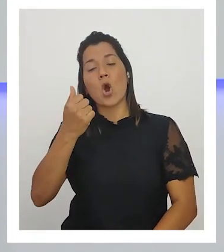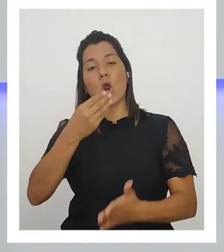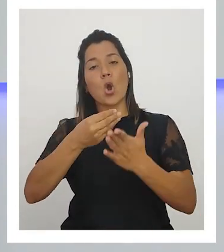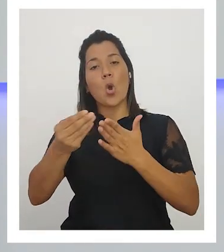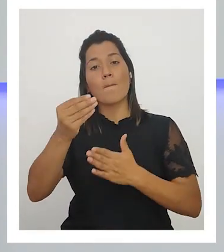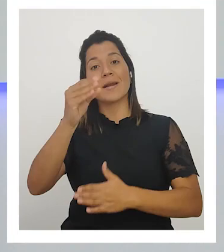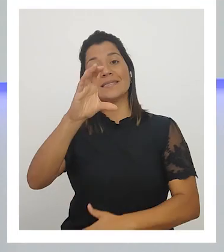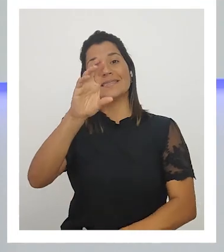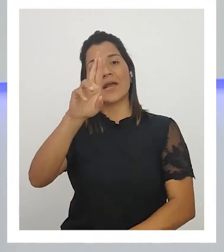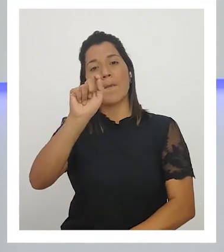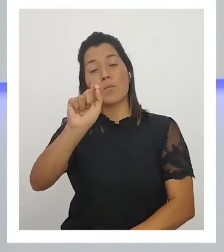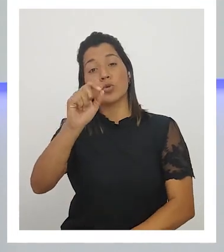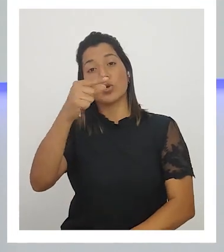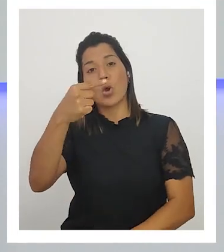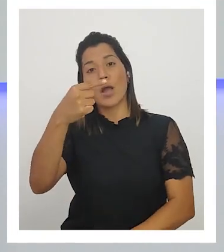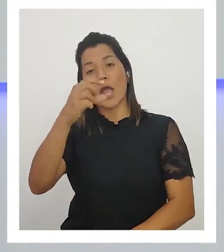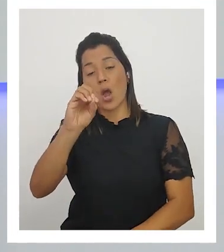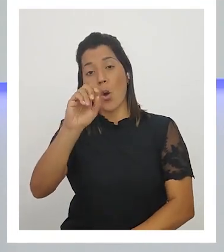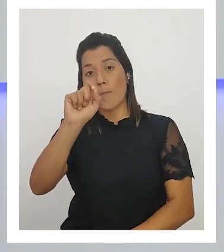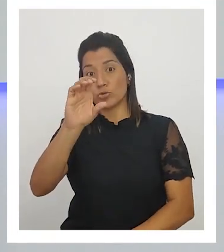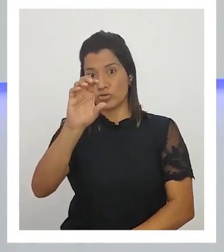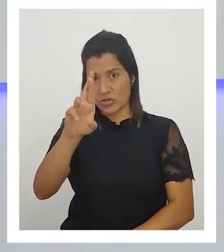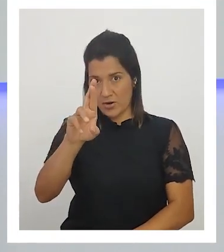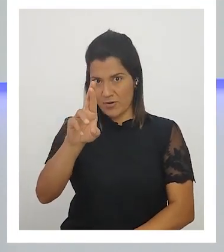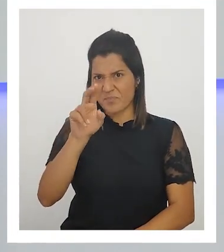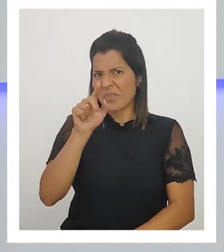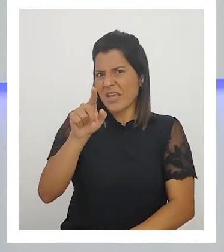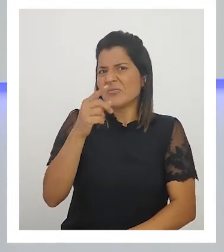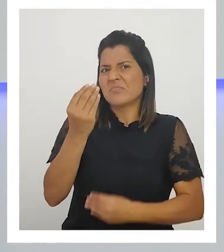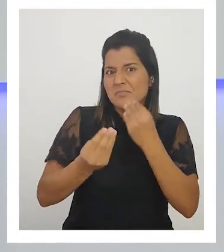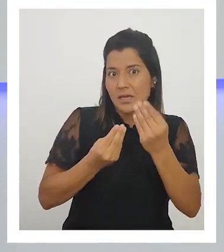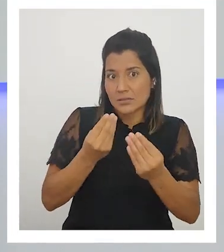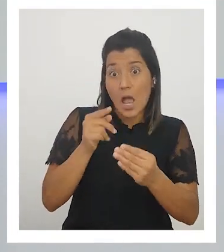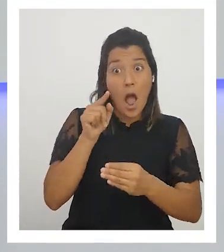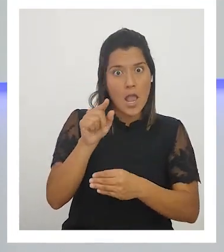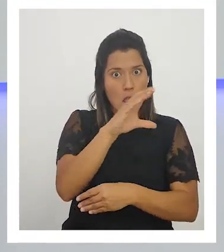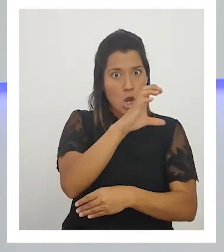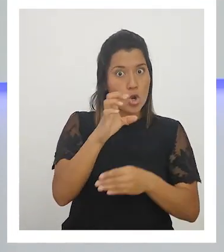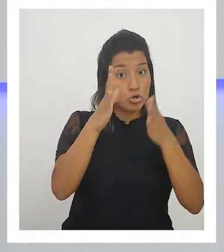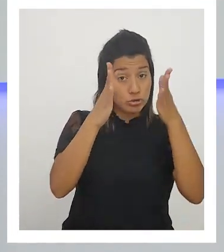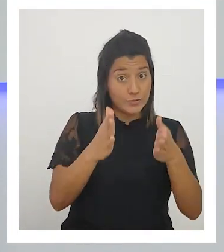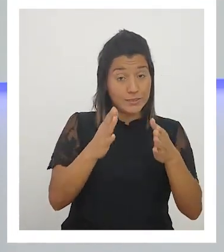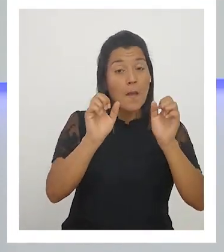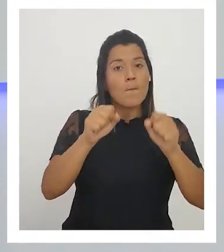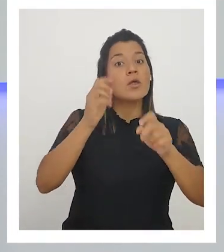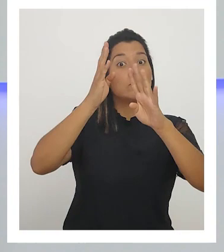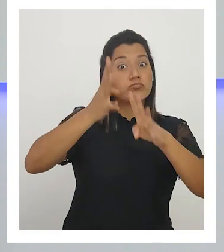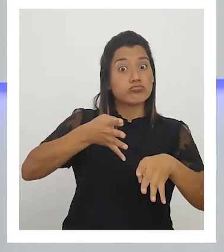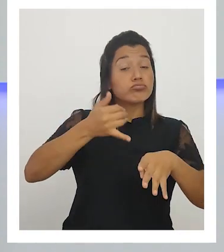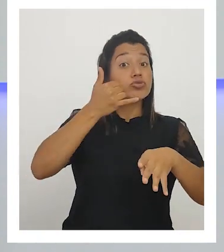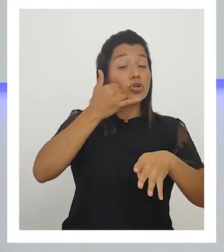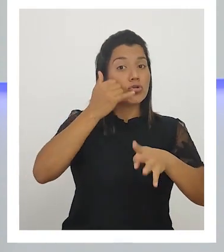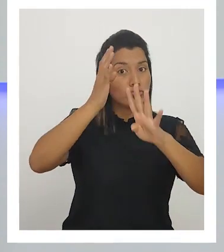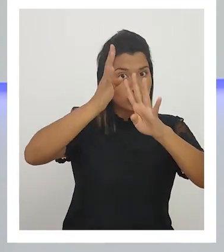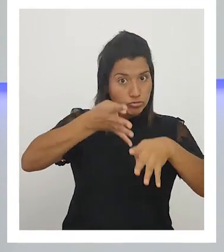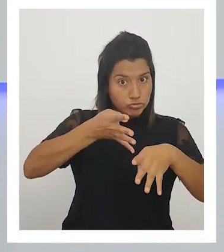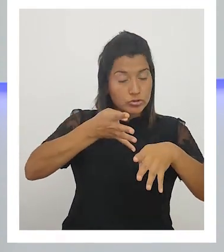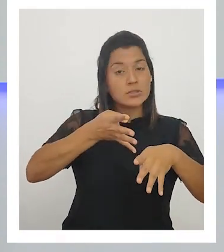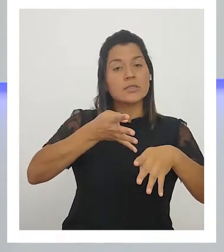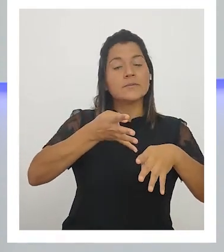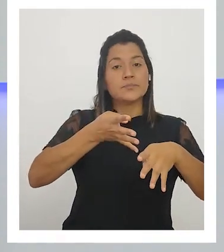www.mimejorcompracr.go.cr, mediante la cual los costarricenses pueden bajar en su celular, tenerlo ahí como un